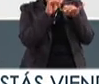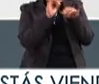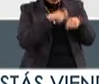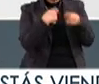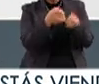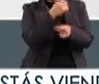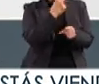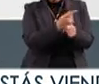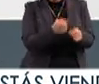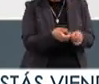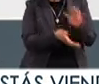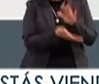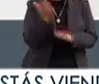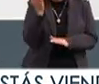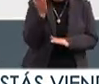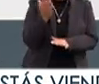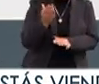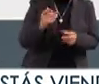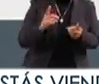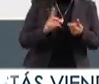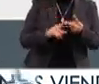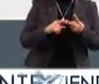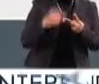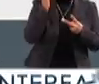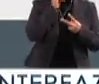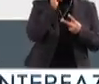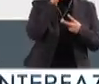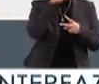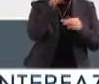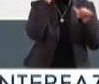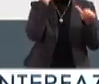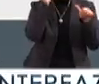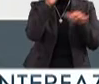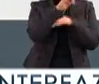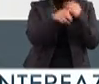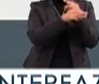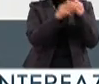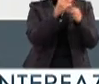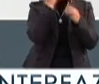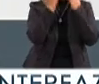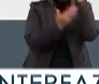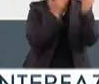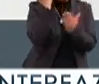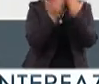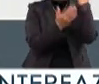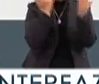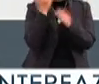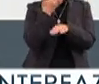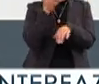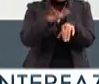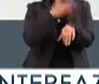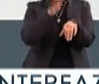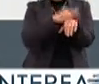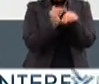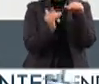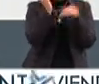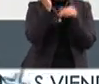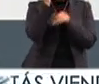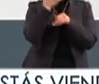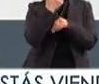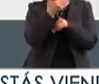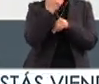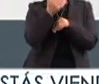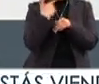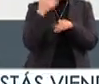ofrecer esta oportunidad y siempre estar al pendiente de todas sus materias siempre tener buenas calificaciones intentar